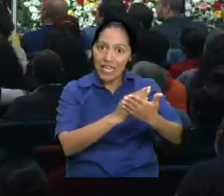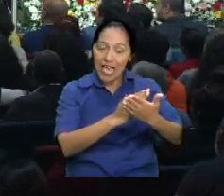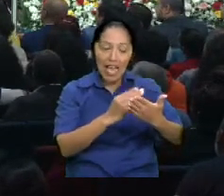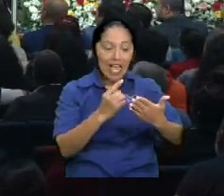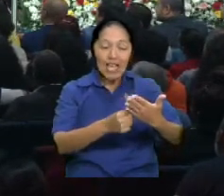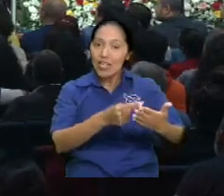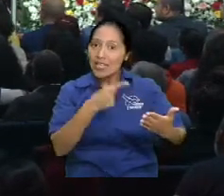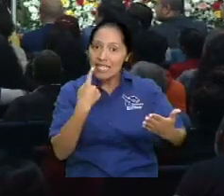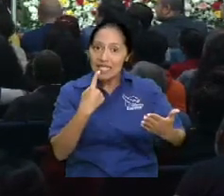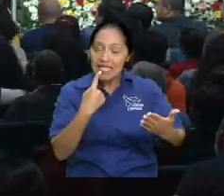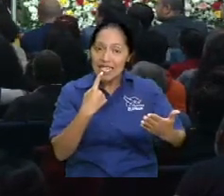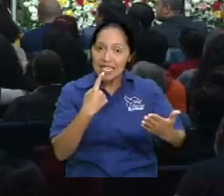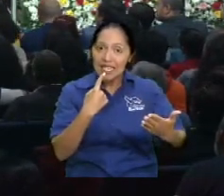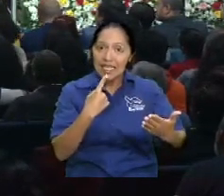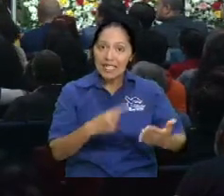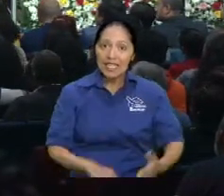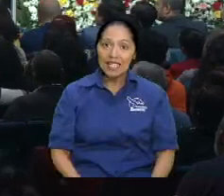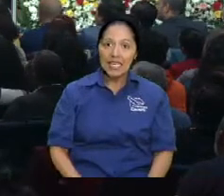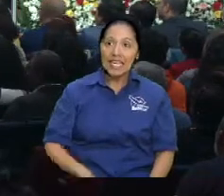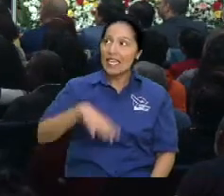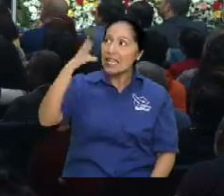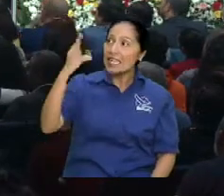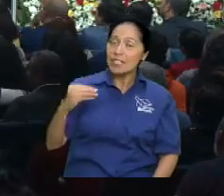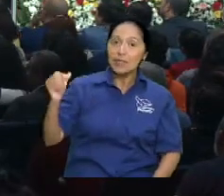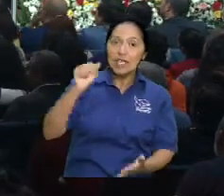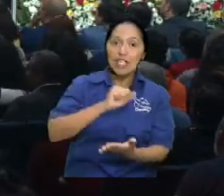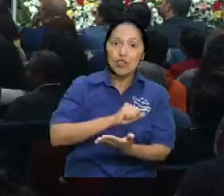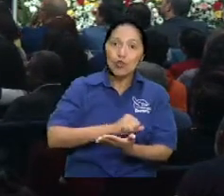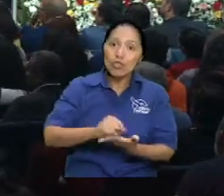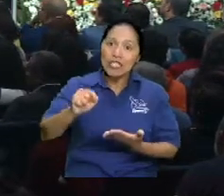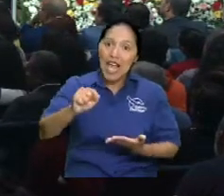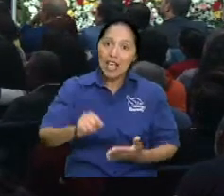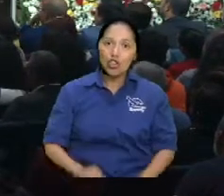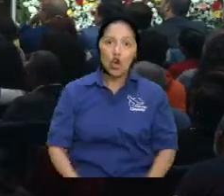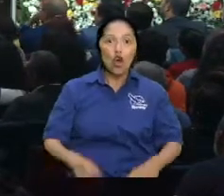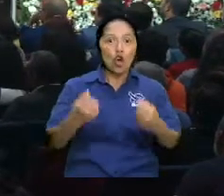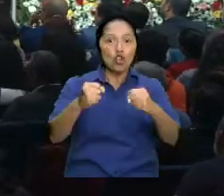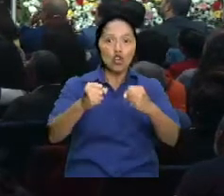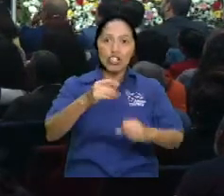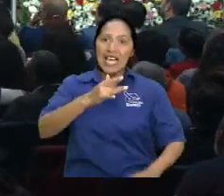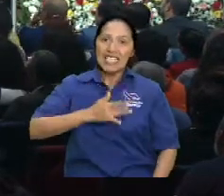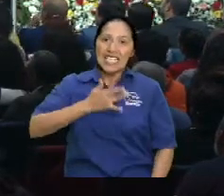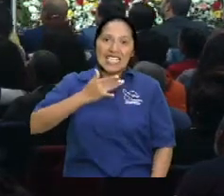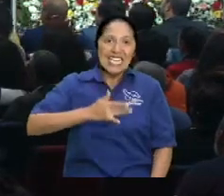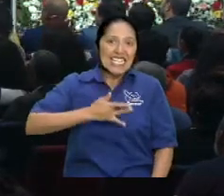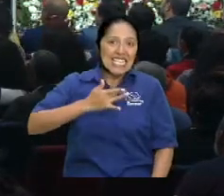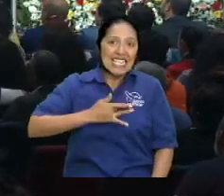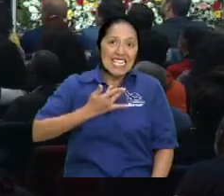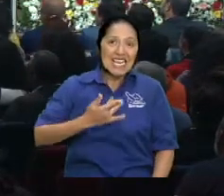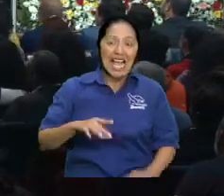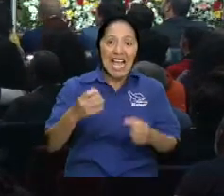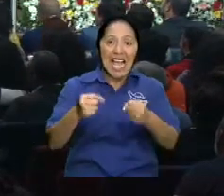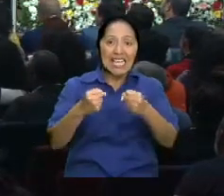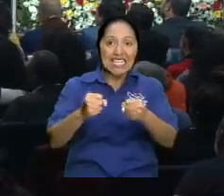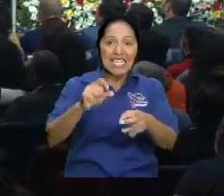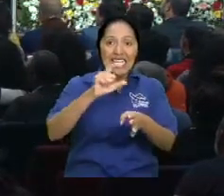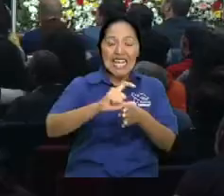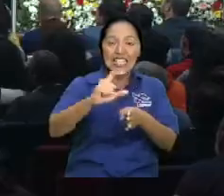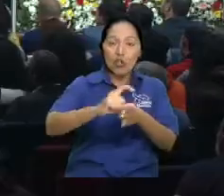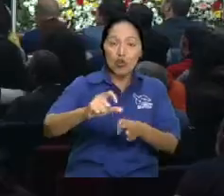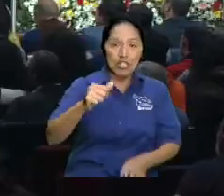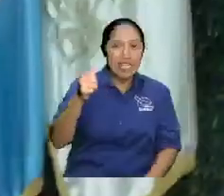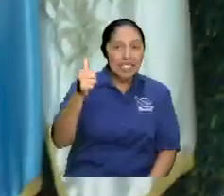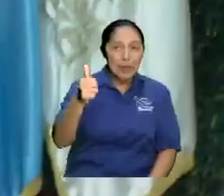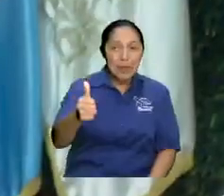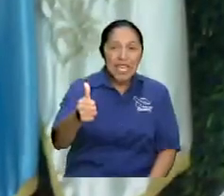El espíritu nos conmueve. ¿Se recuerda aquellos leprosos que estaban alrededor de Samaria, que fueron los primeros que se dieron